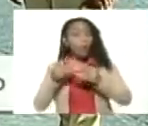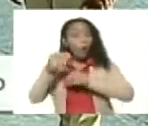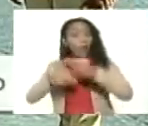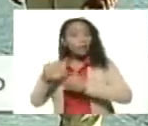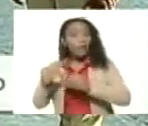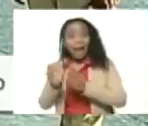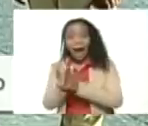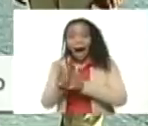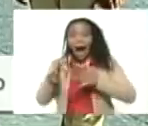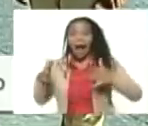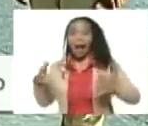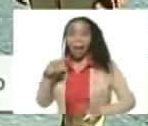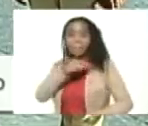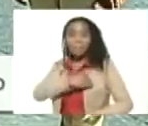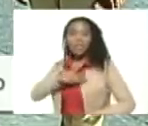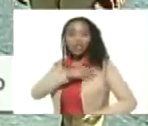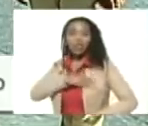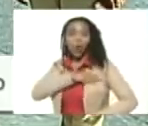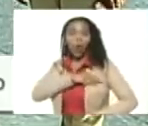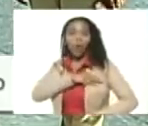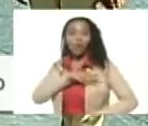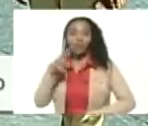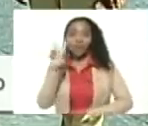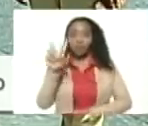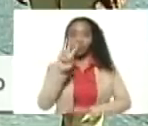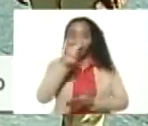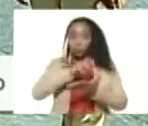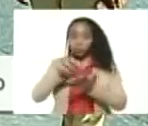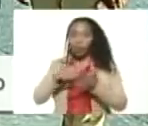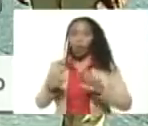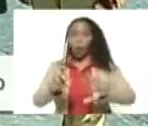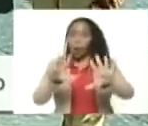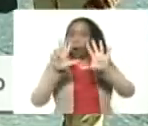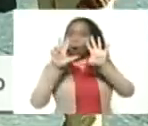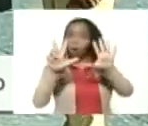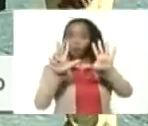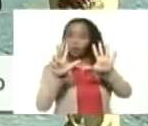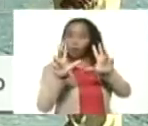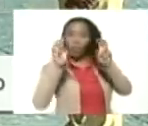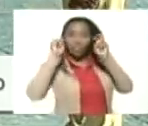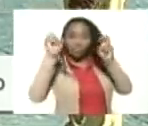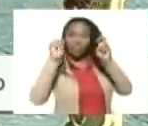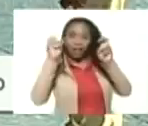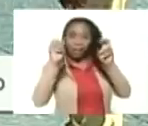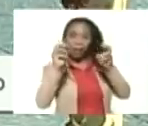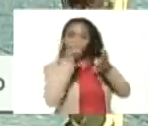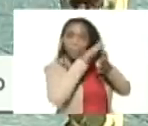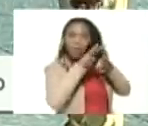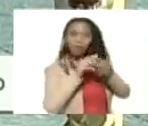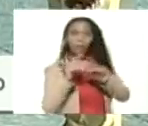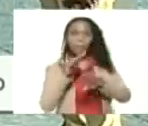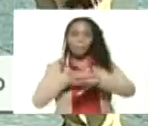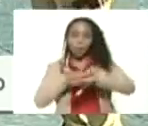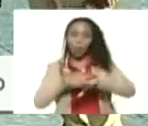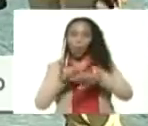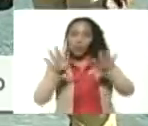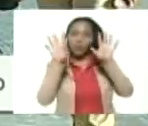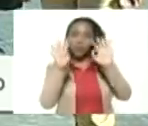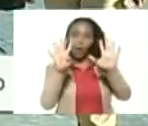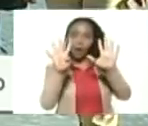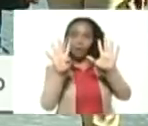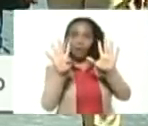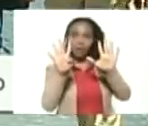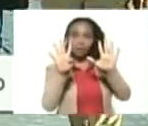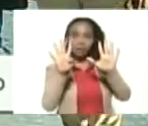misión AgroVenezuela, los 8 vértices, los 9 vértices, donde